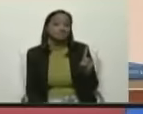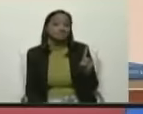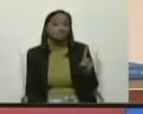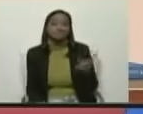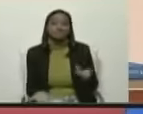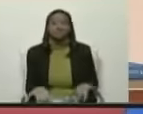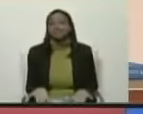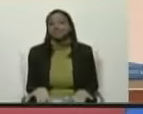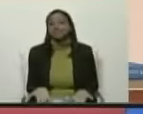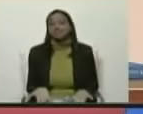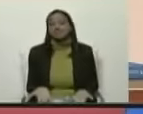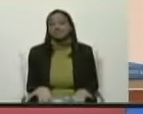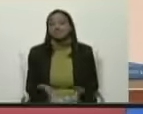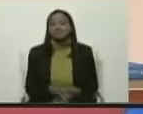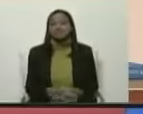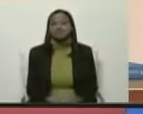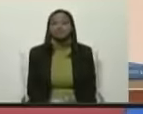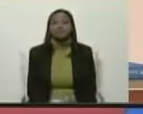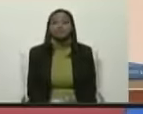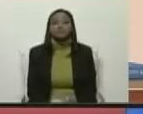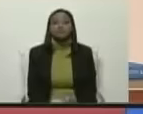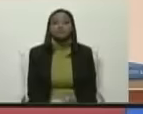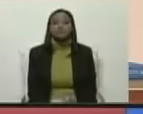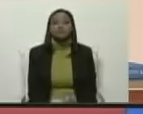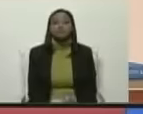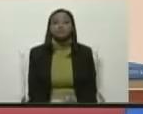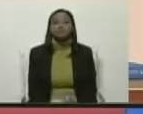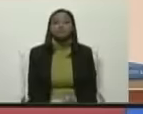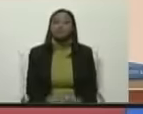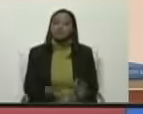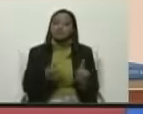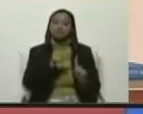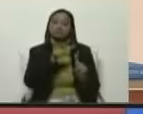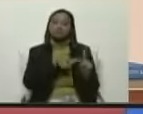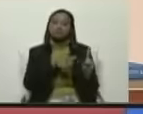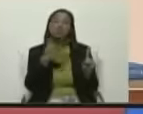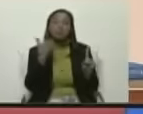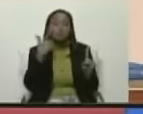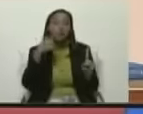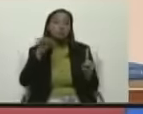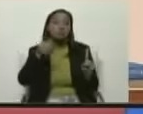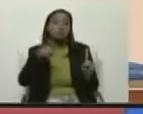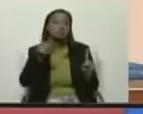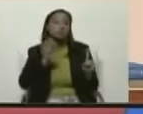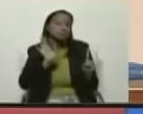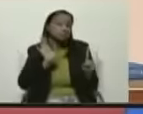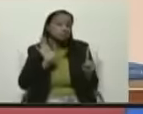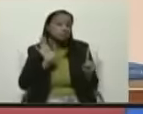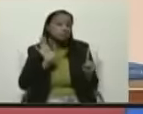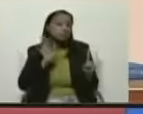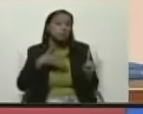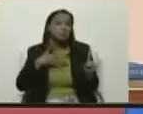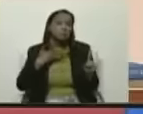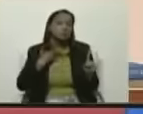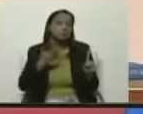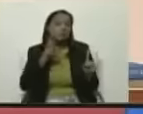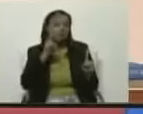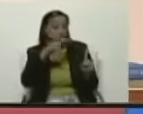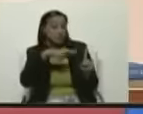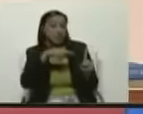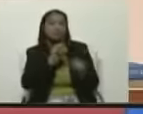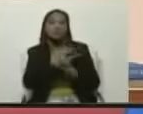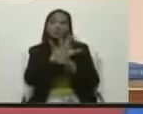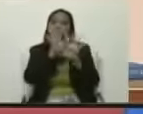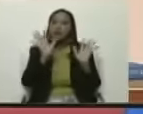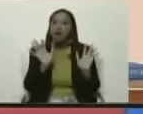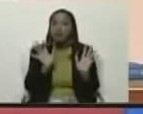En el fondo lo es. No tan en el fondo, pero lo es. O sea, ahí pues, está muy claro. Quien no lo quiere